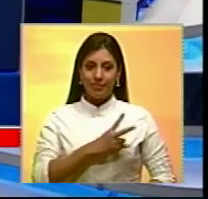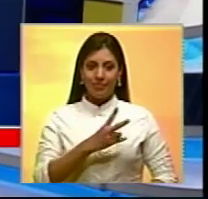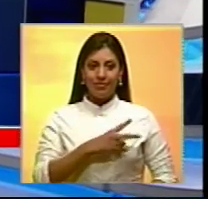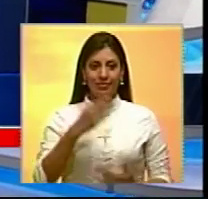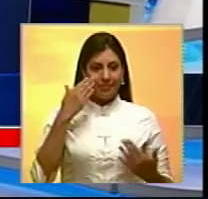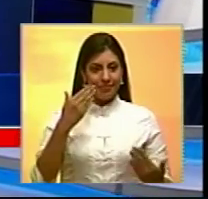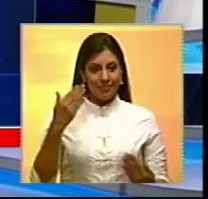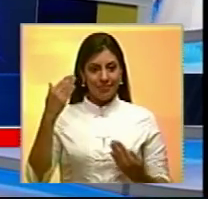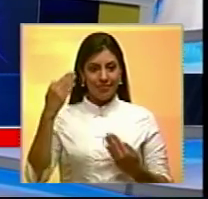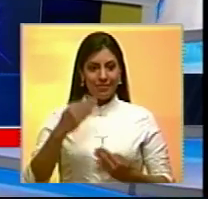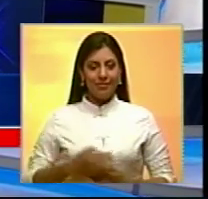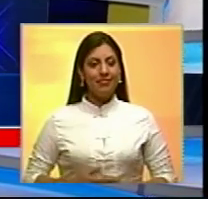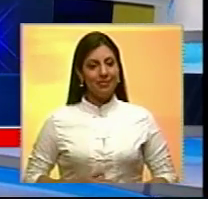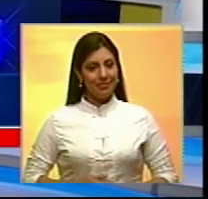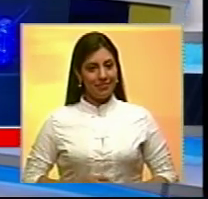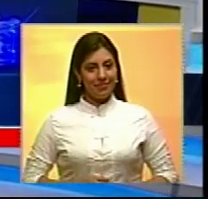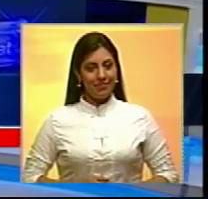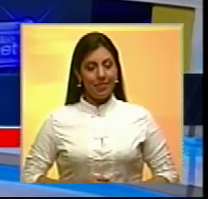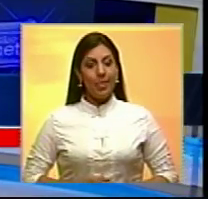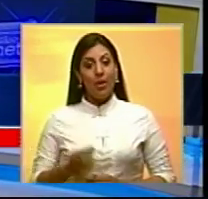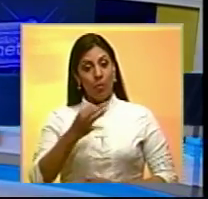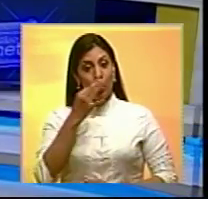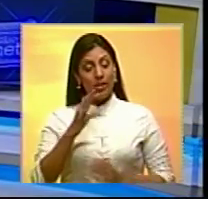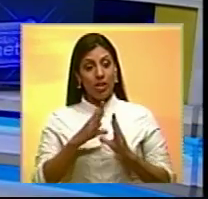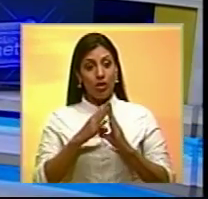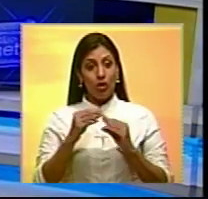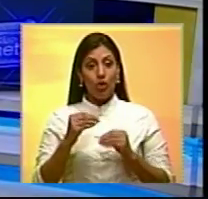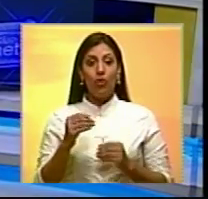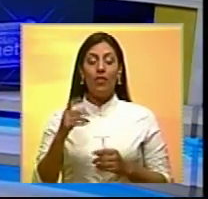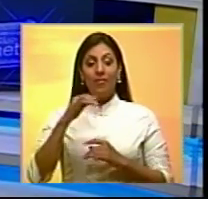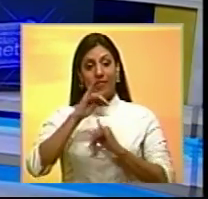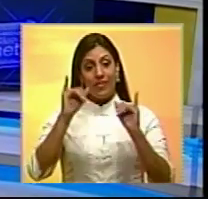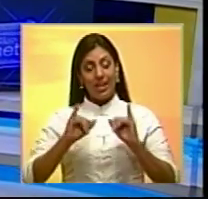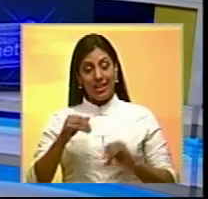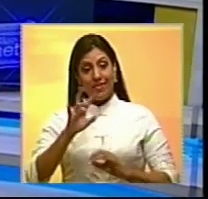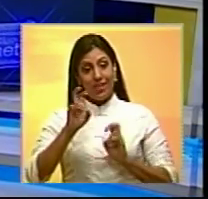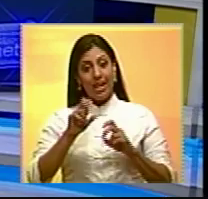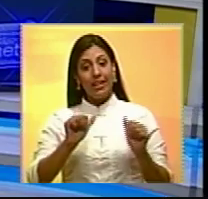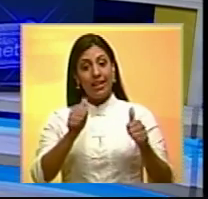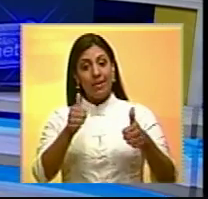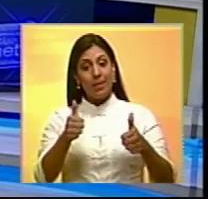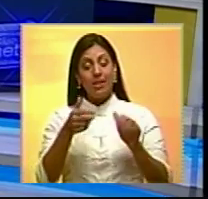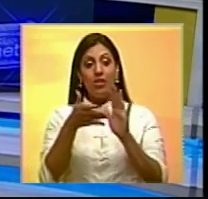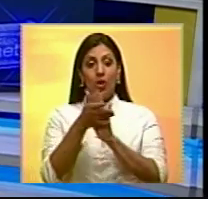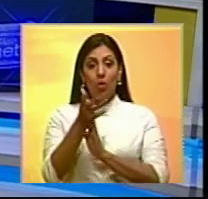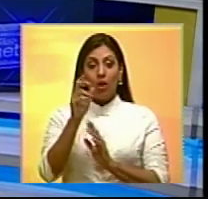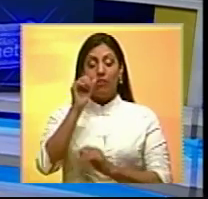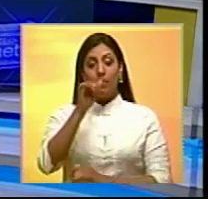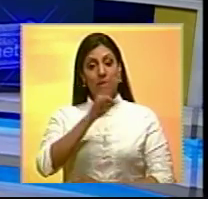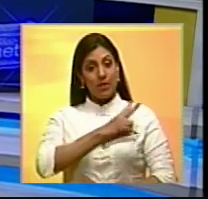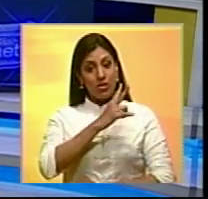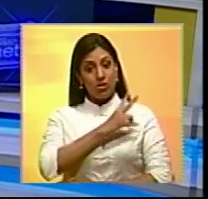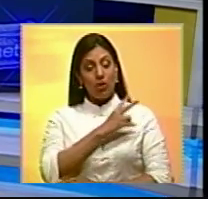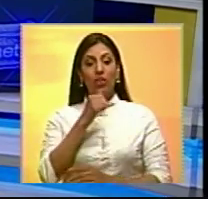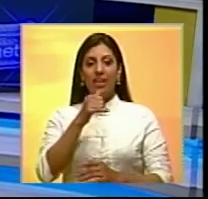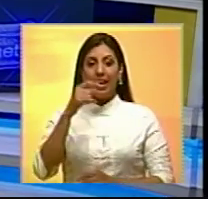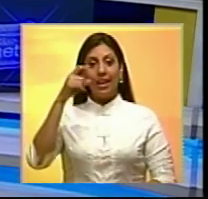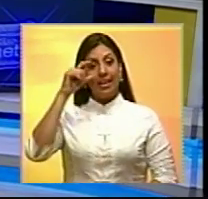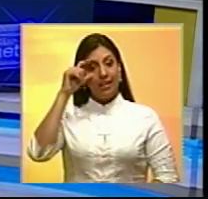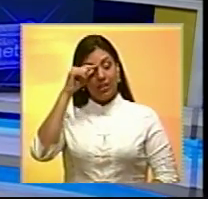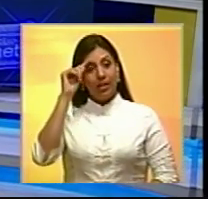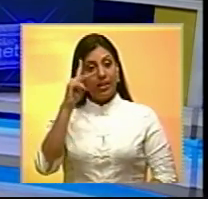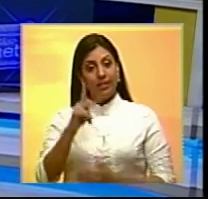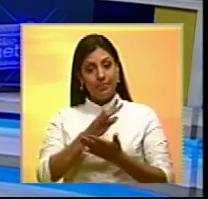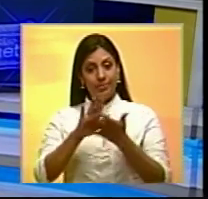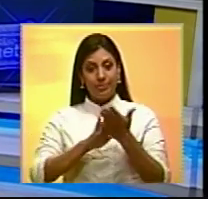emisión meridiana de su noticiero Venevisión. Muy buenas tardes tengan todos, feliz viernes. Ya estamos listos en nombre del equipo de Noticiero Venevisión, Néstor Brito Landi,